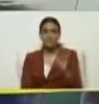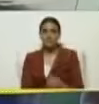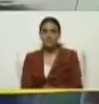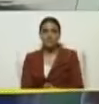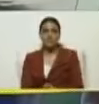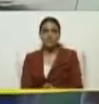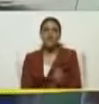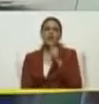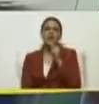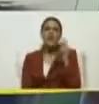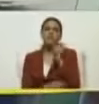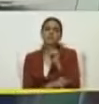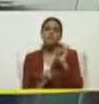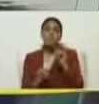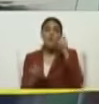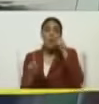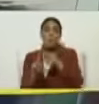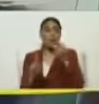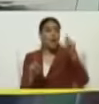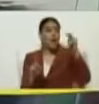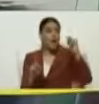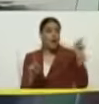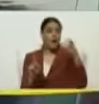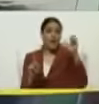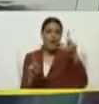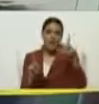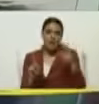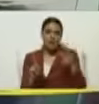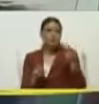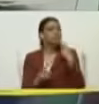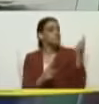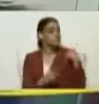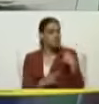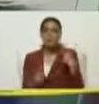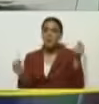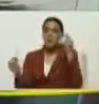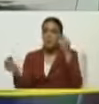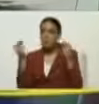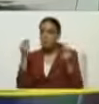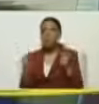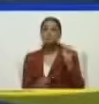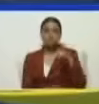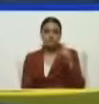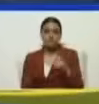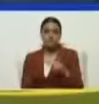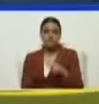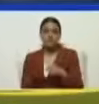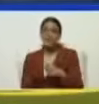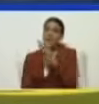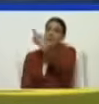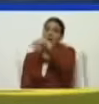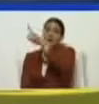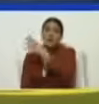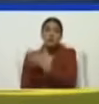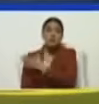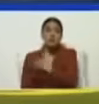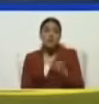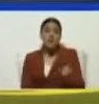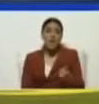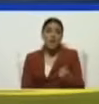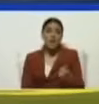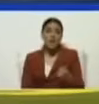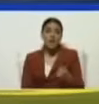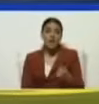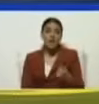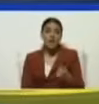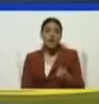Lo dijo Ángel y lo dijo Margloris. Ellos nos quisieron llevar al